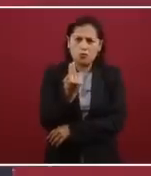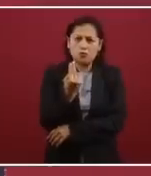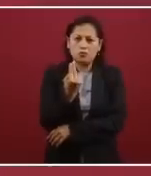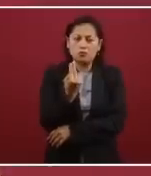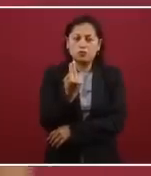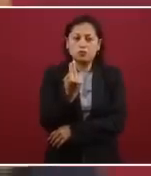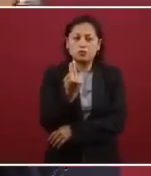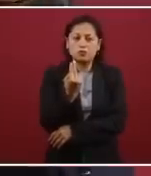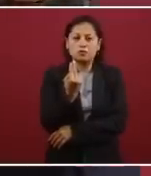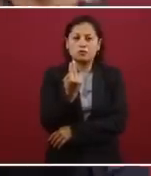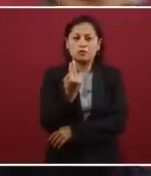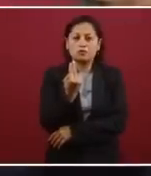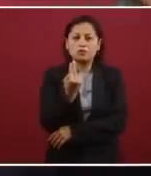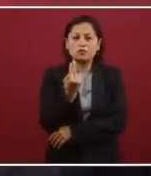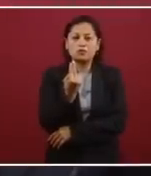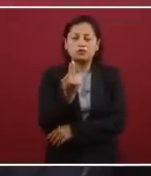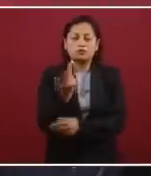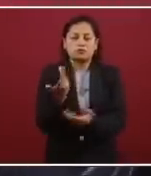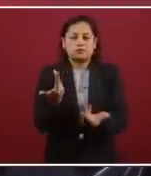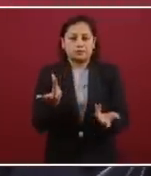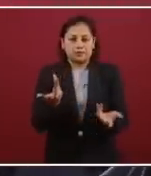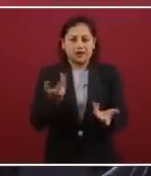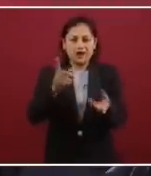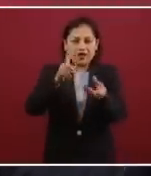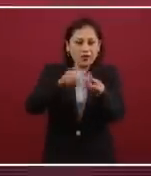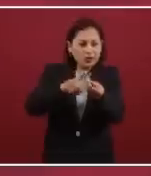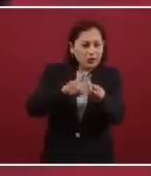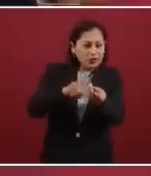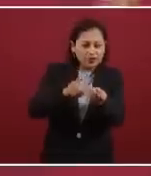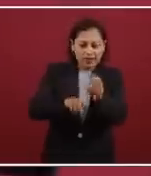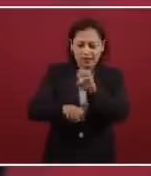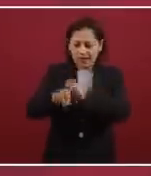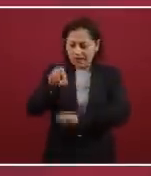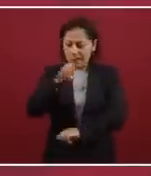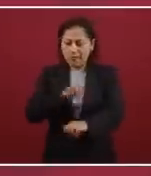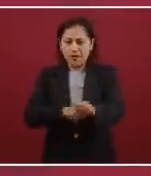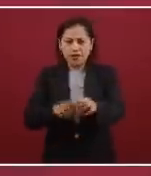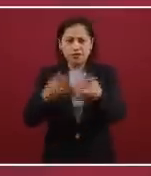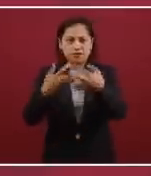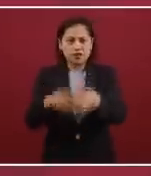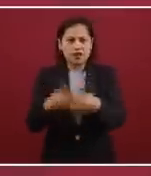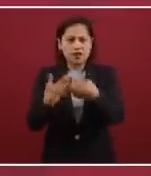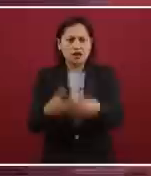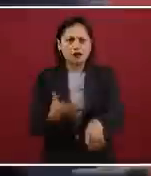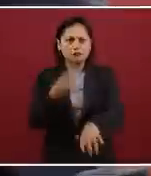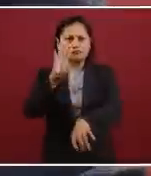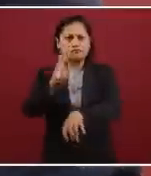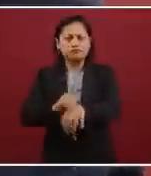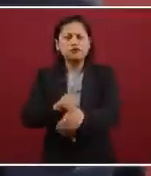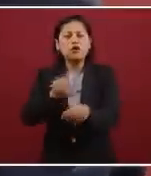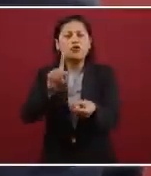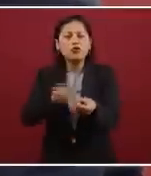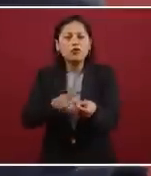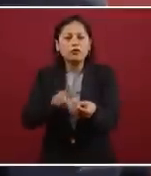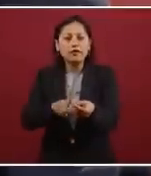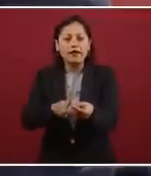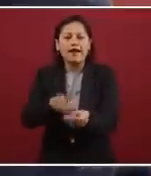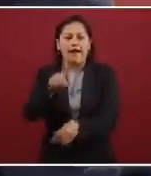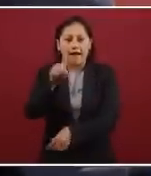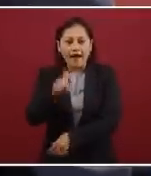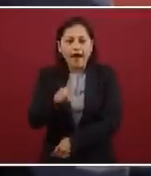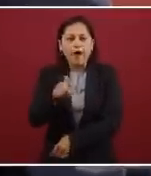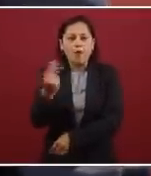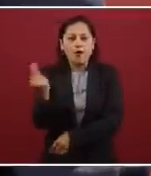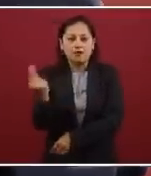Entonces, ¿en dónde tienen que estar esas actividades? Pues donde haya agua. Es lo mismo en cuanto